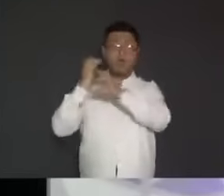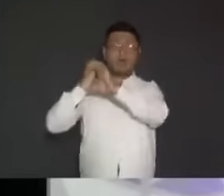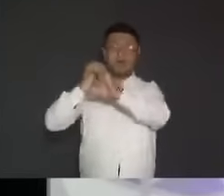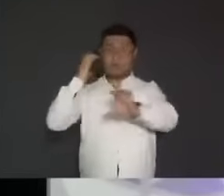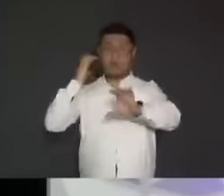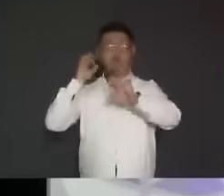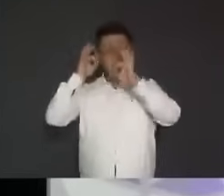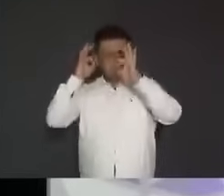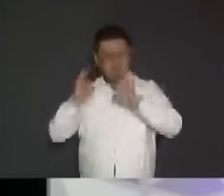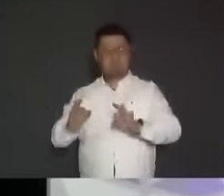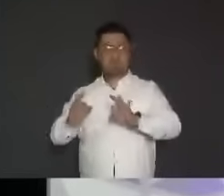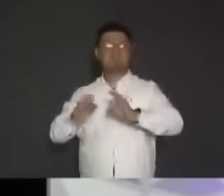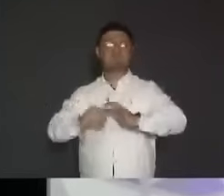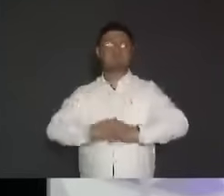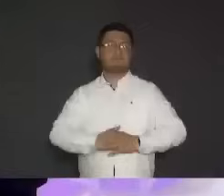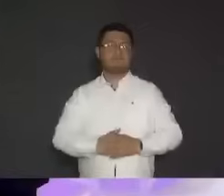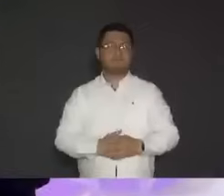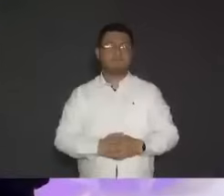tus necesidades.